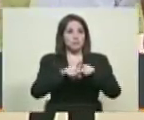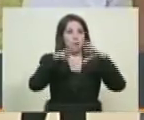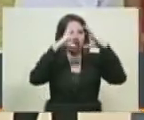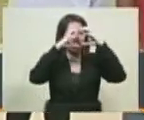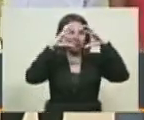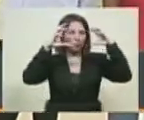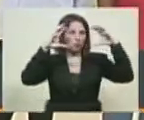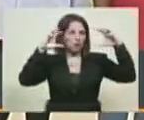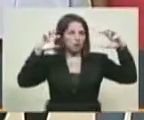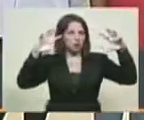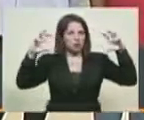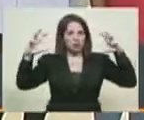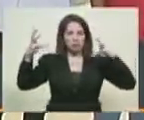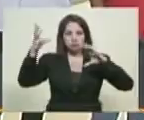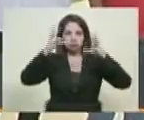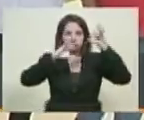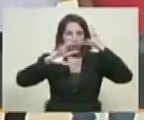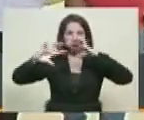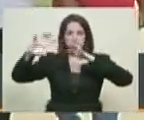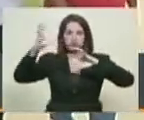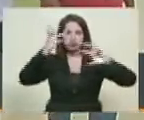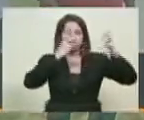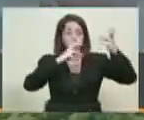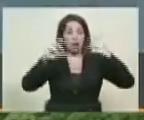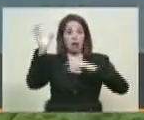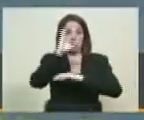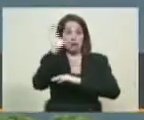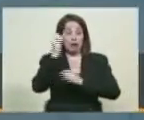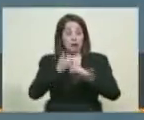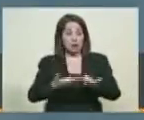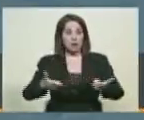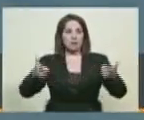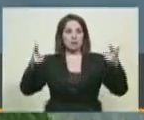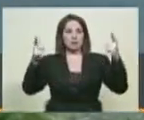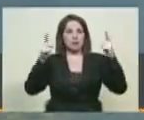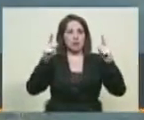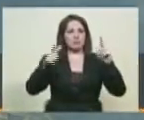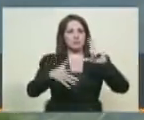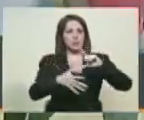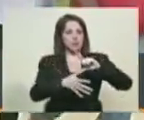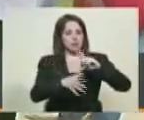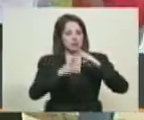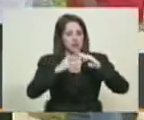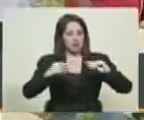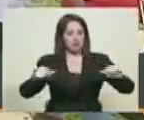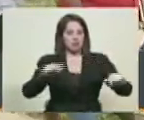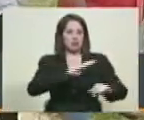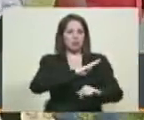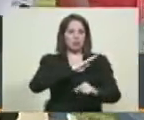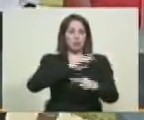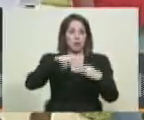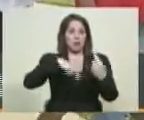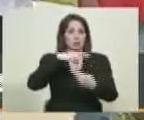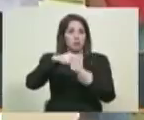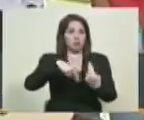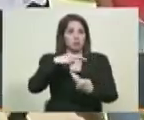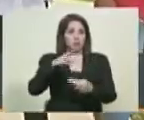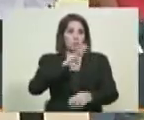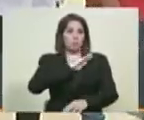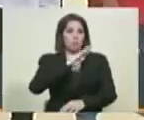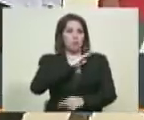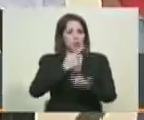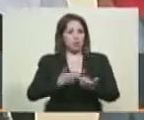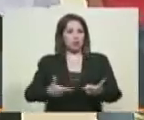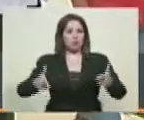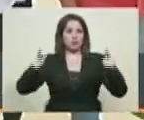nubes. De una Caracas bella, de una Caracas territorio libre de América, territorio revolucionario, la cuna de los